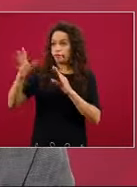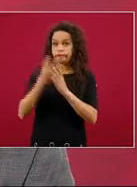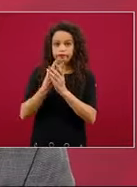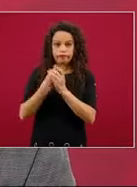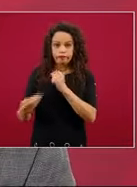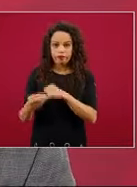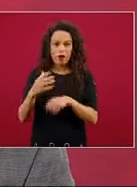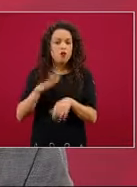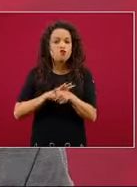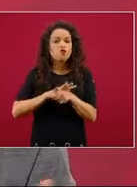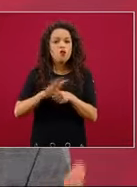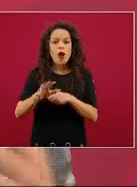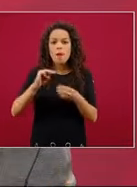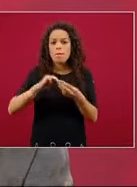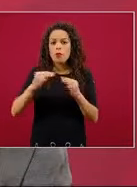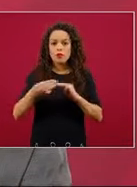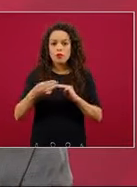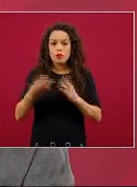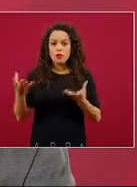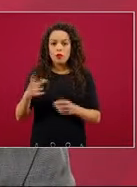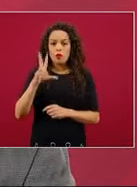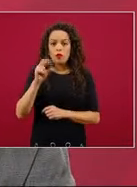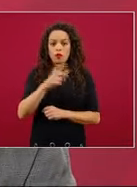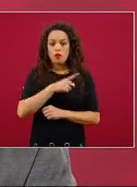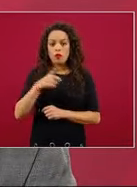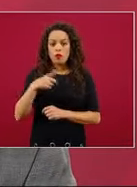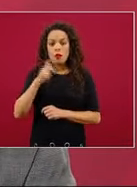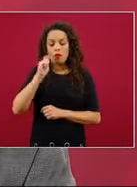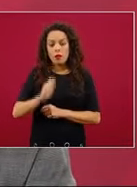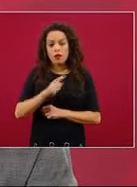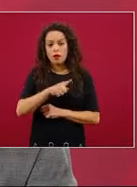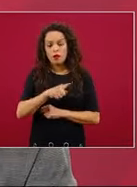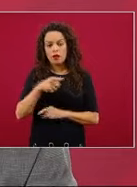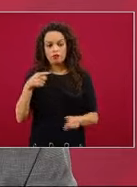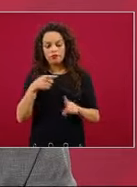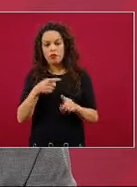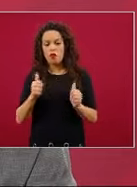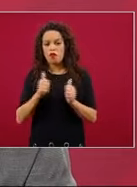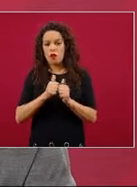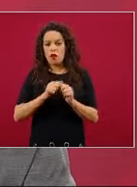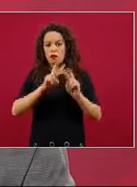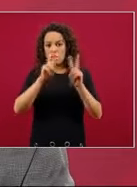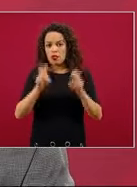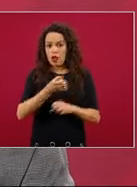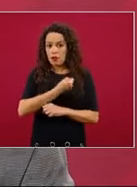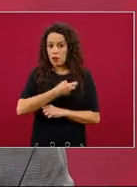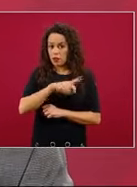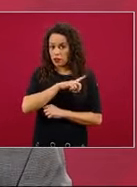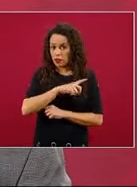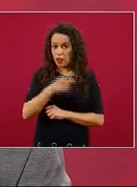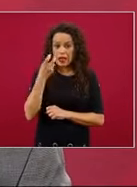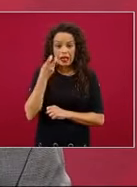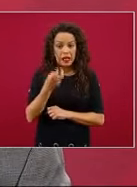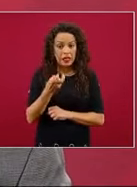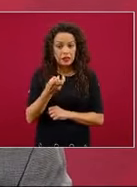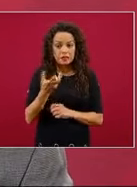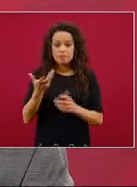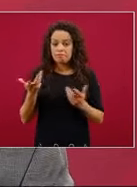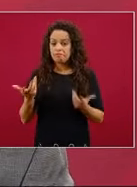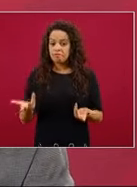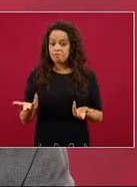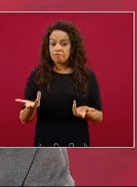alguno, pero incluido el tema de la salud. Es muy común, es un fenómeno, yo